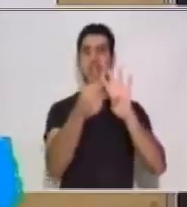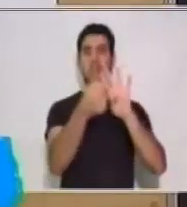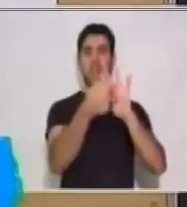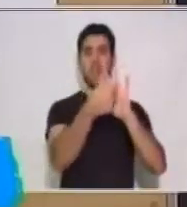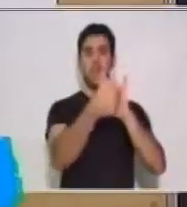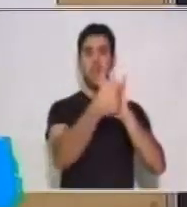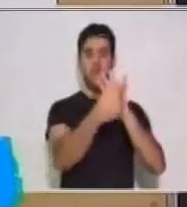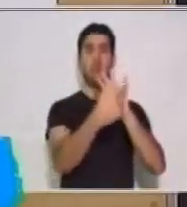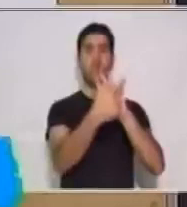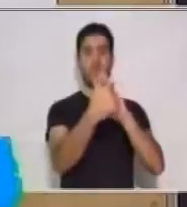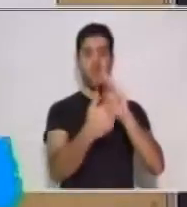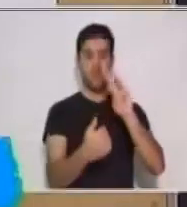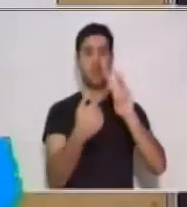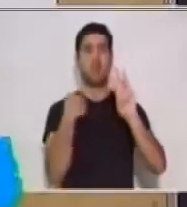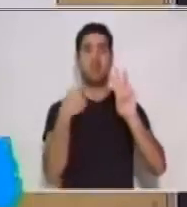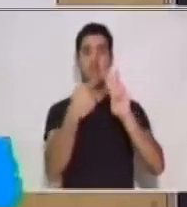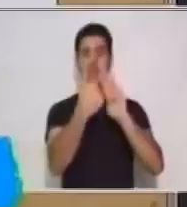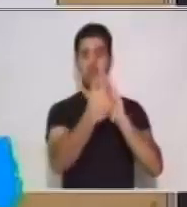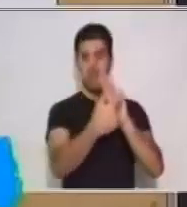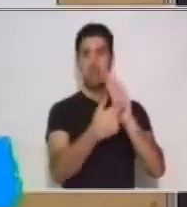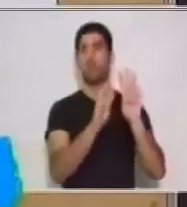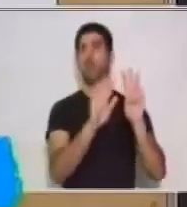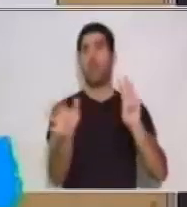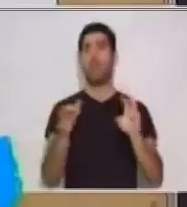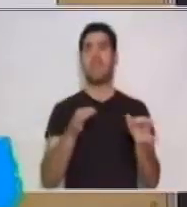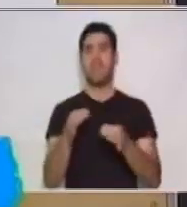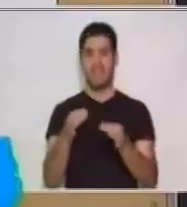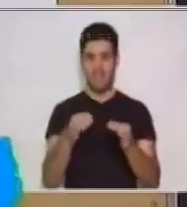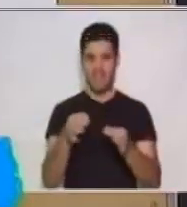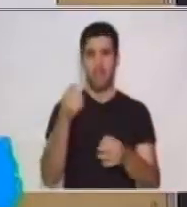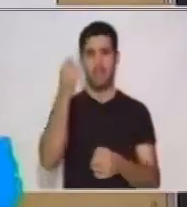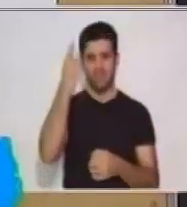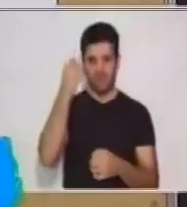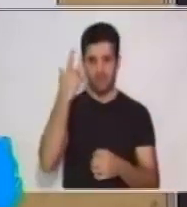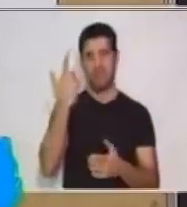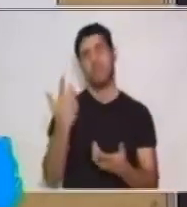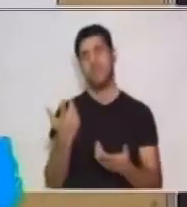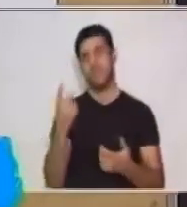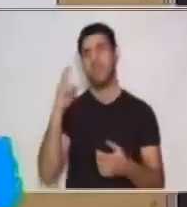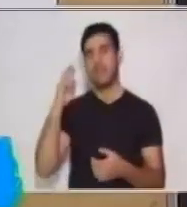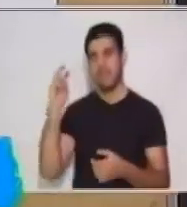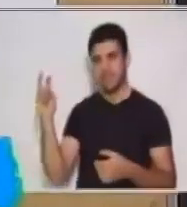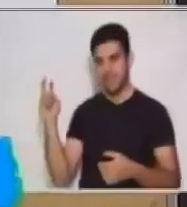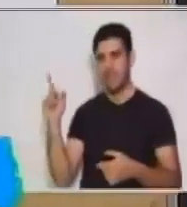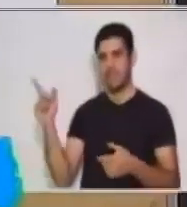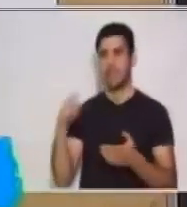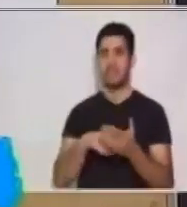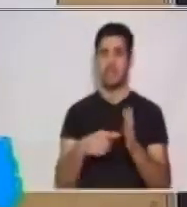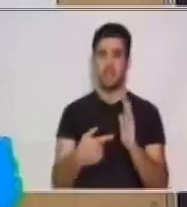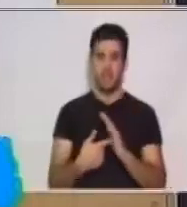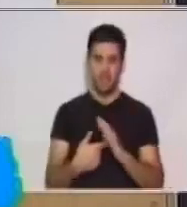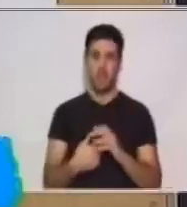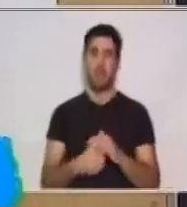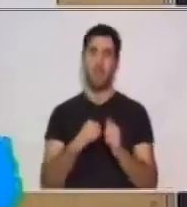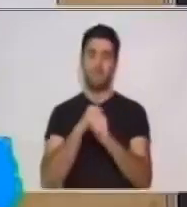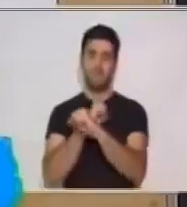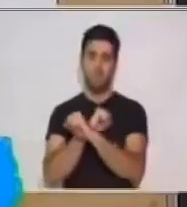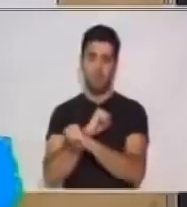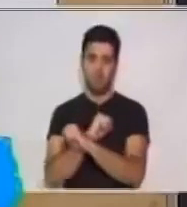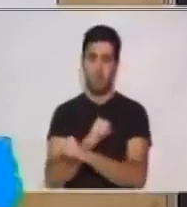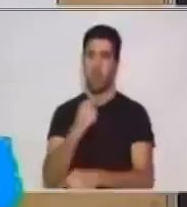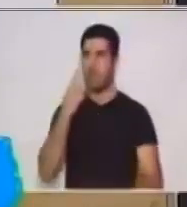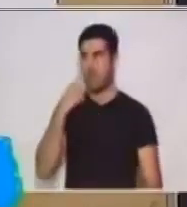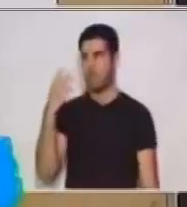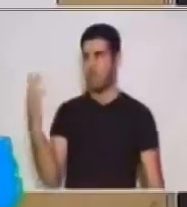tienes 0.75. Y si lo multiplicas por 100, tienes el 75% de un